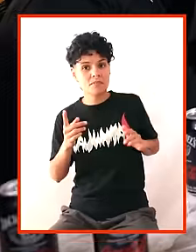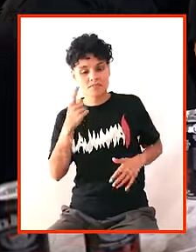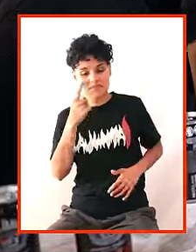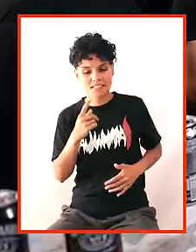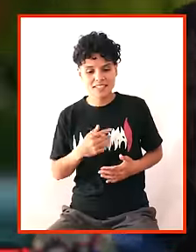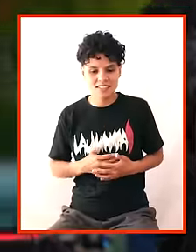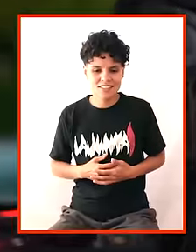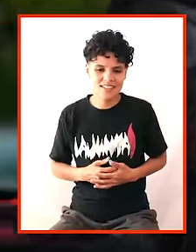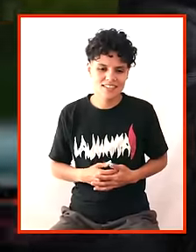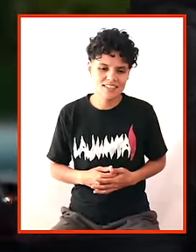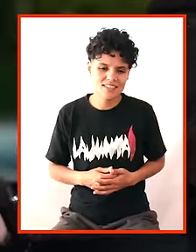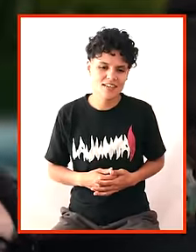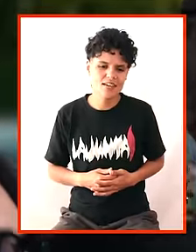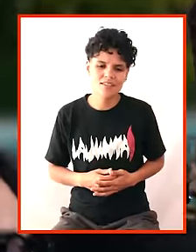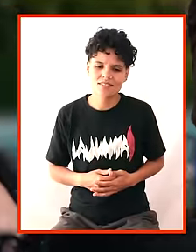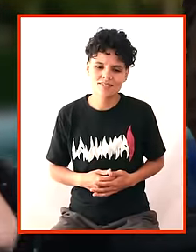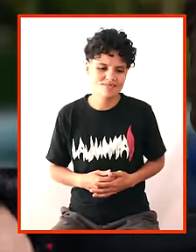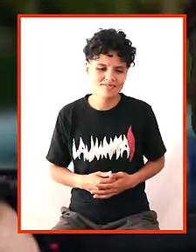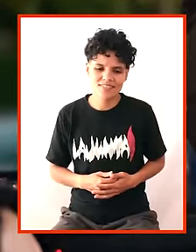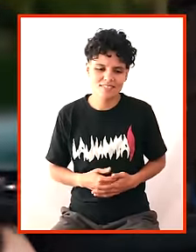hay.